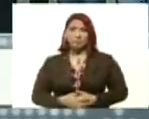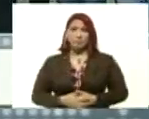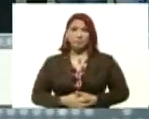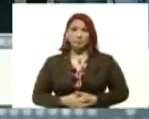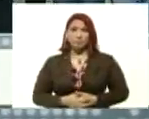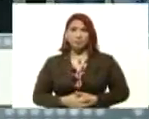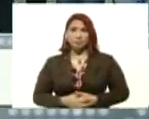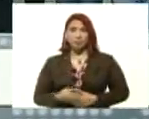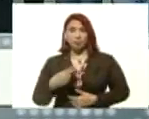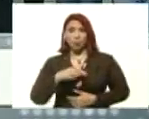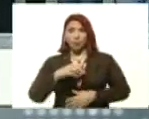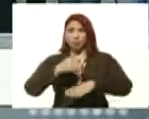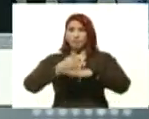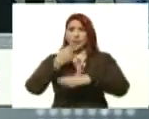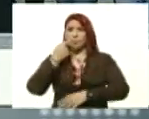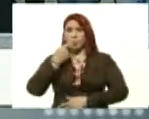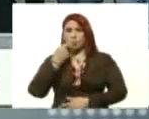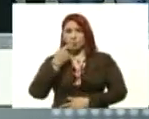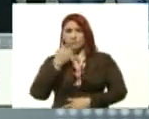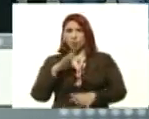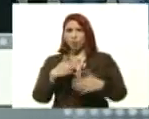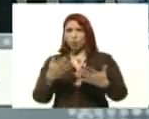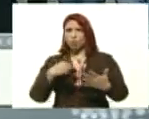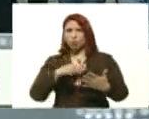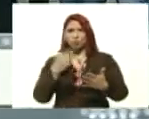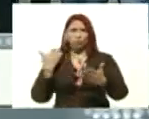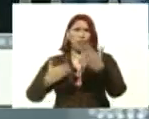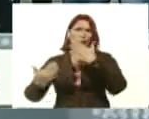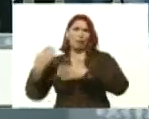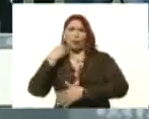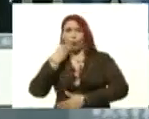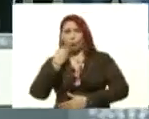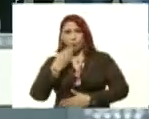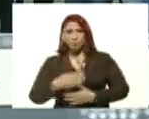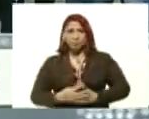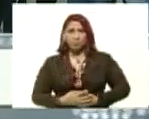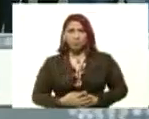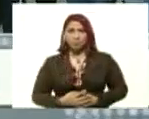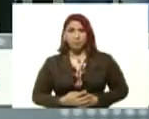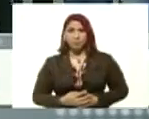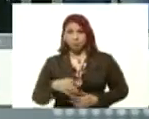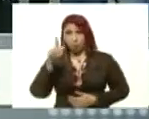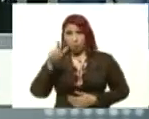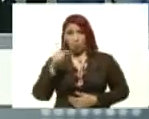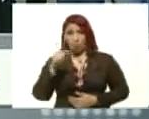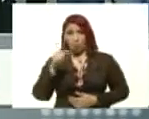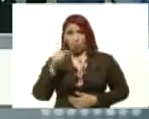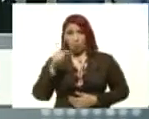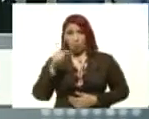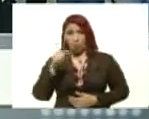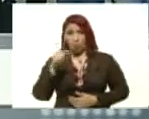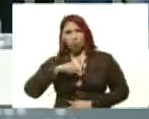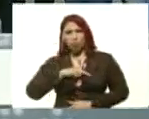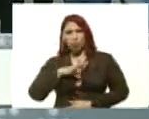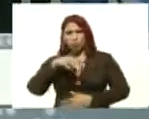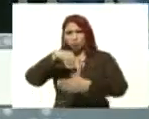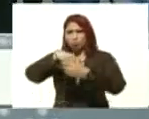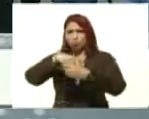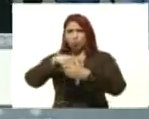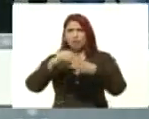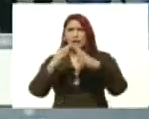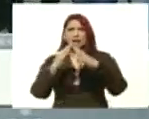Vicente, nuestro jefe político, cuando éramos casi niños. Y Vicente, hermano de los Quintero. Estábamos en casa de